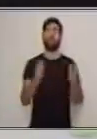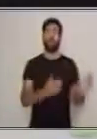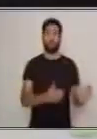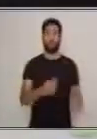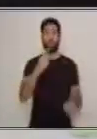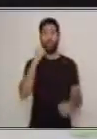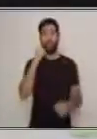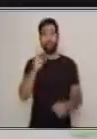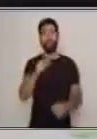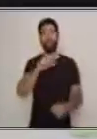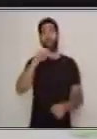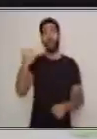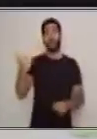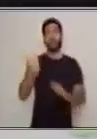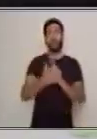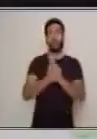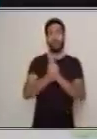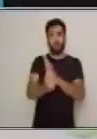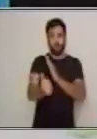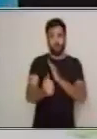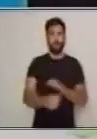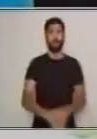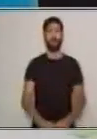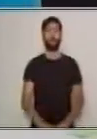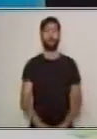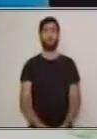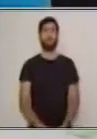siguiente destreza,